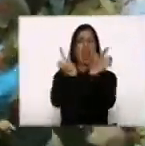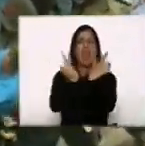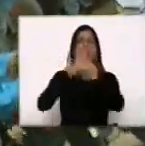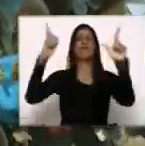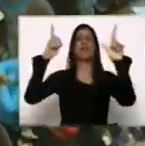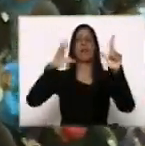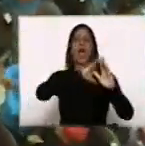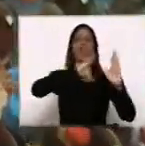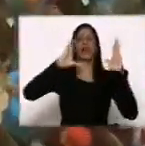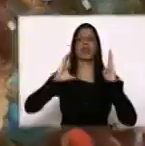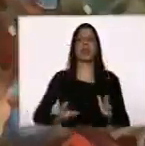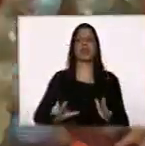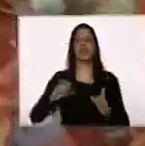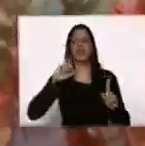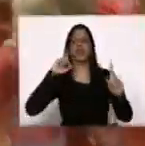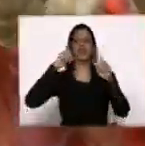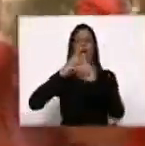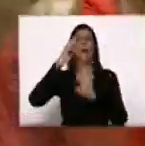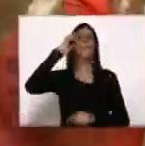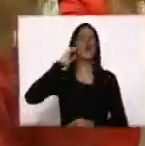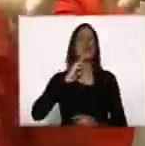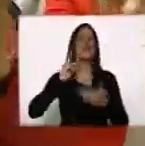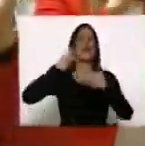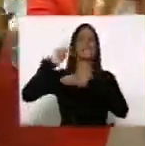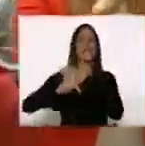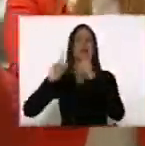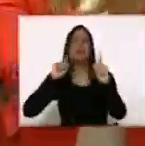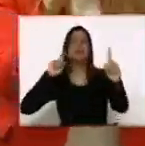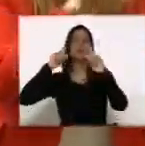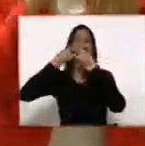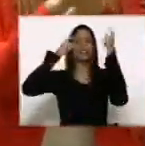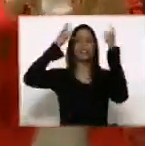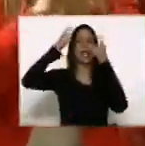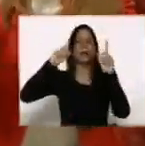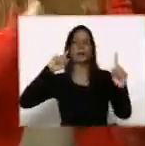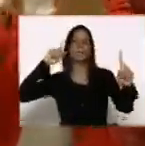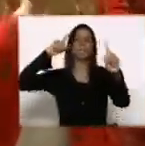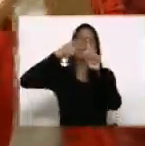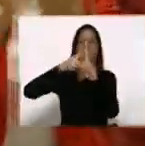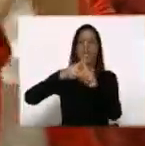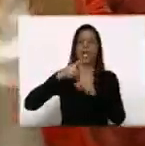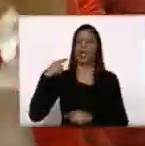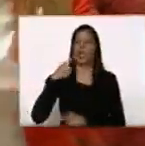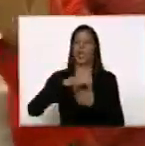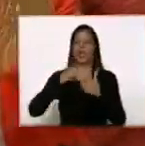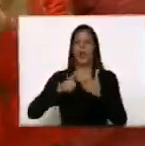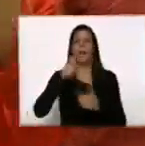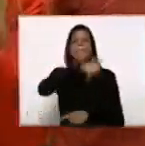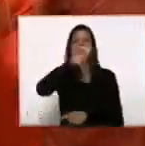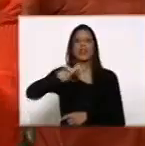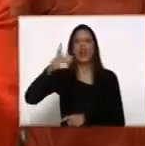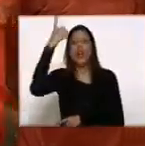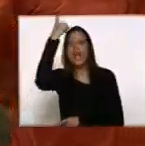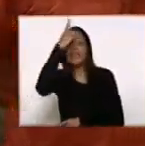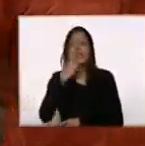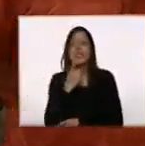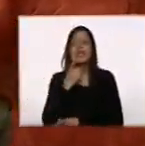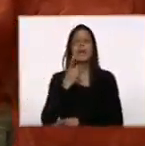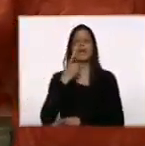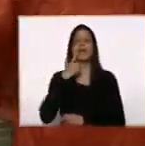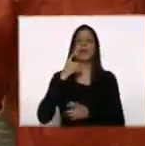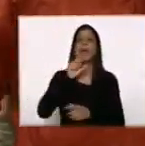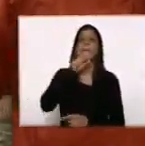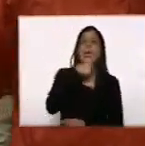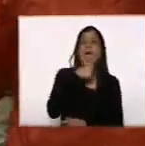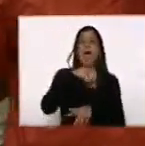Cristo Redentor, de Simón Bolívar y de Hugo Chávez. Por eso, las personas con discapacidad, los adultos